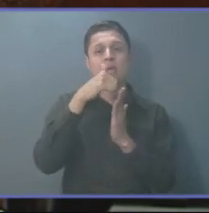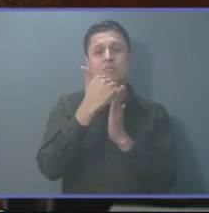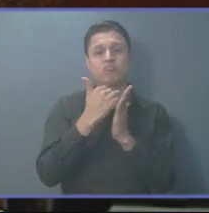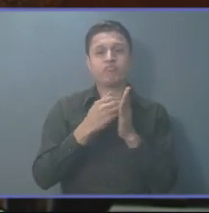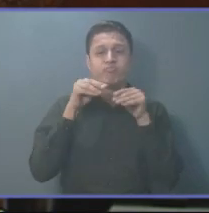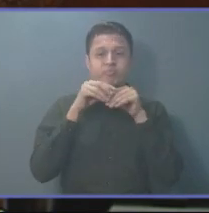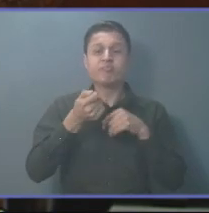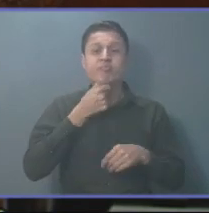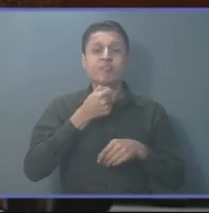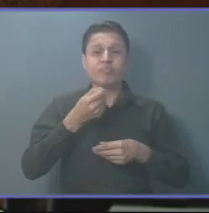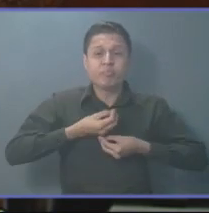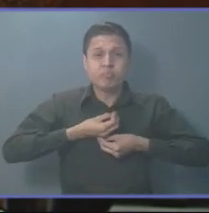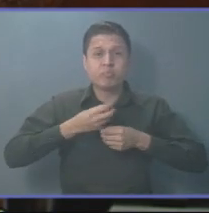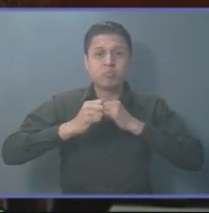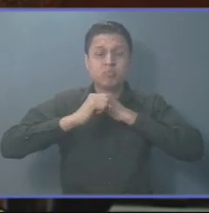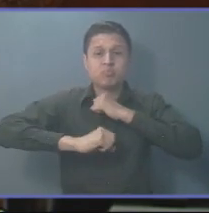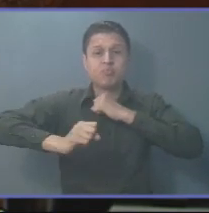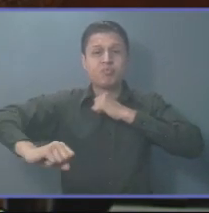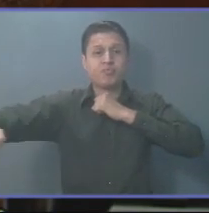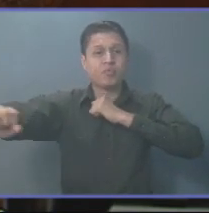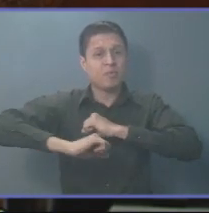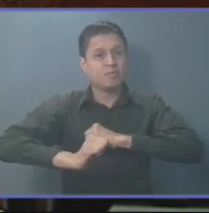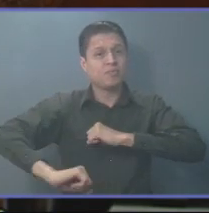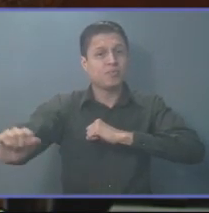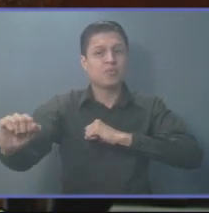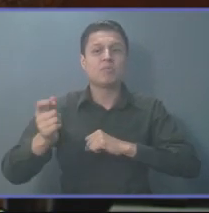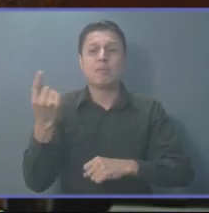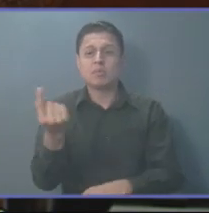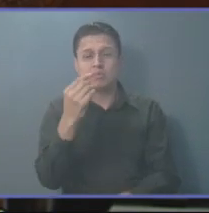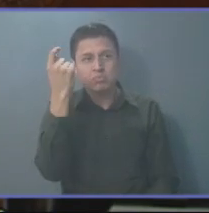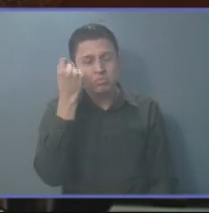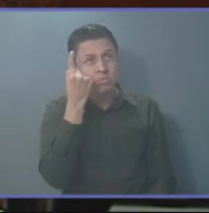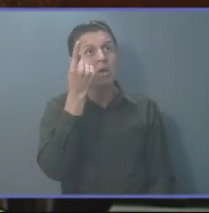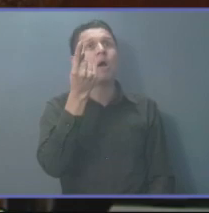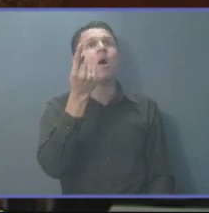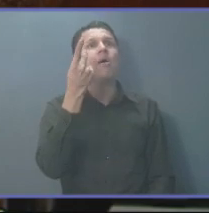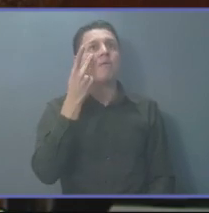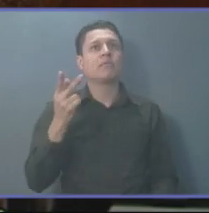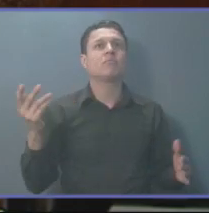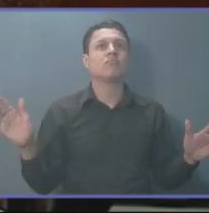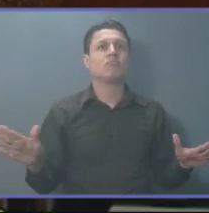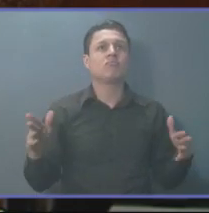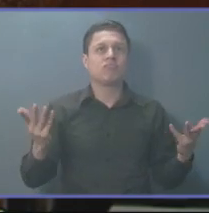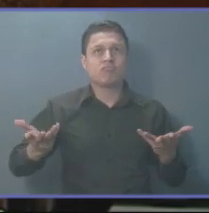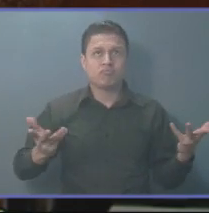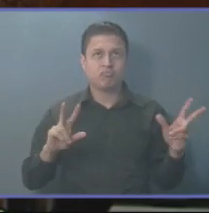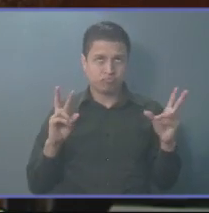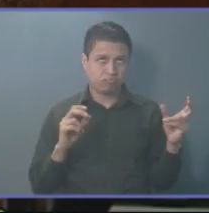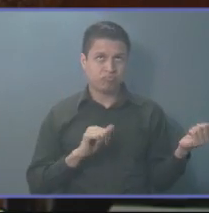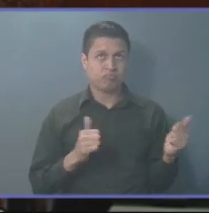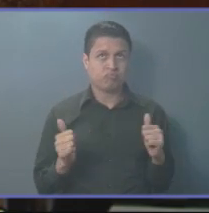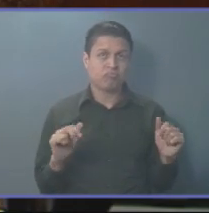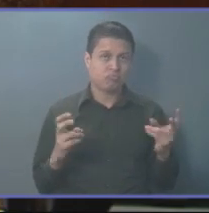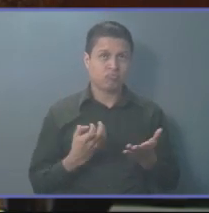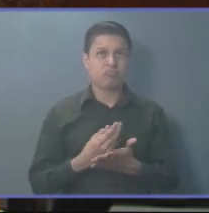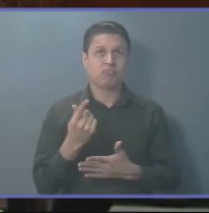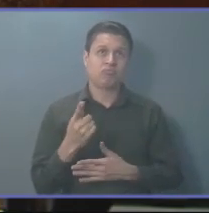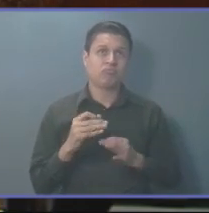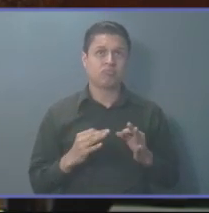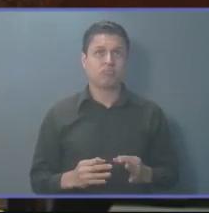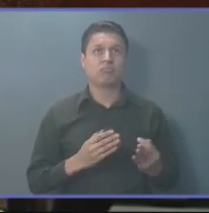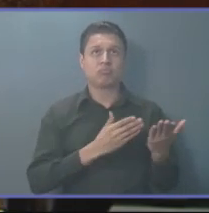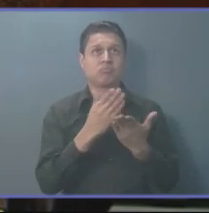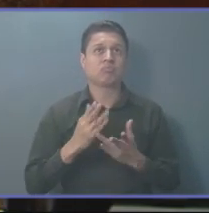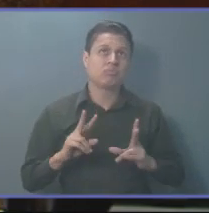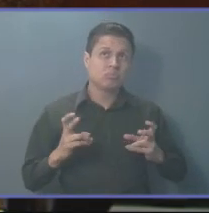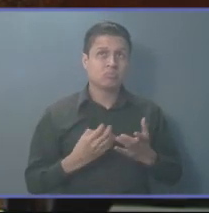una necesidad al inicio de la primera fase con base al alto impacto social y económico, así como las fases de